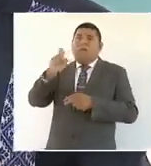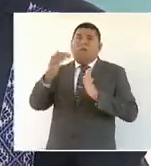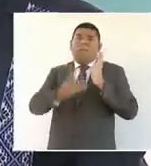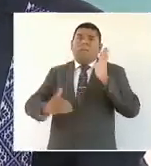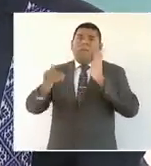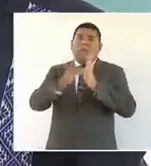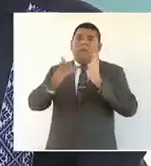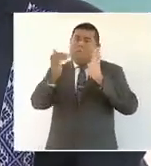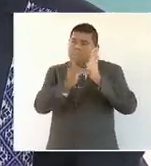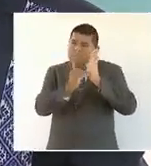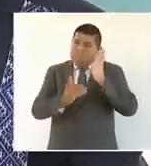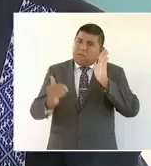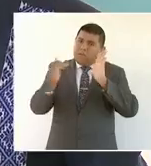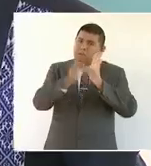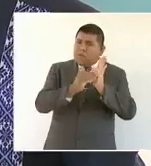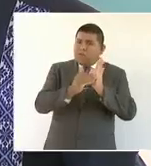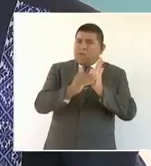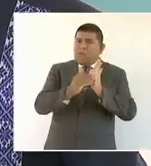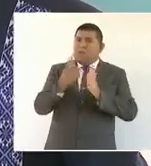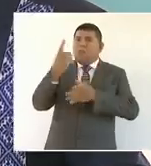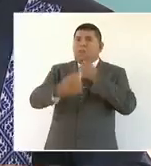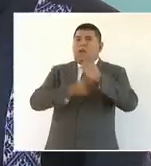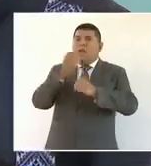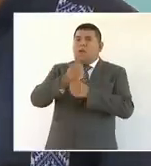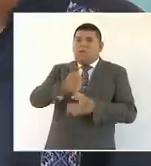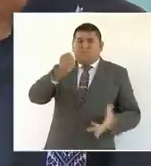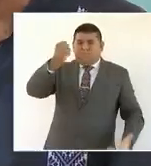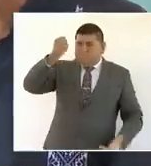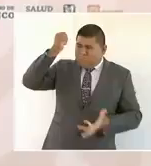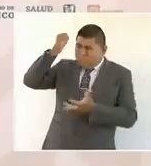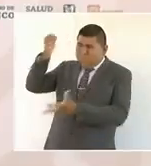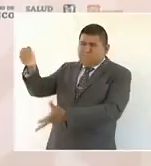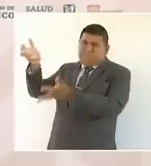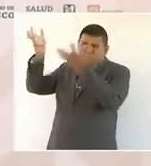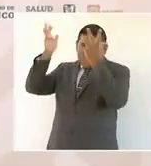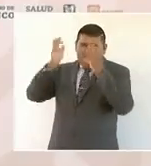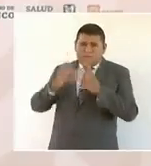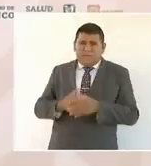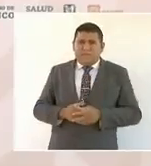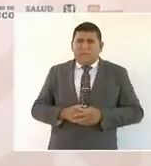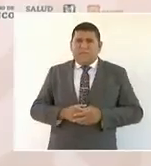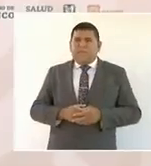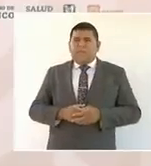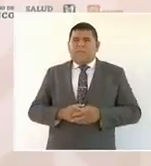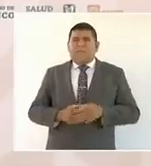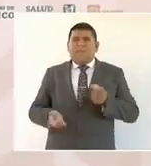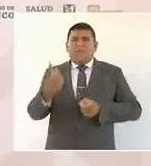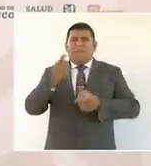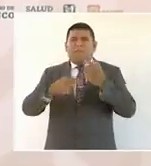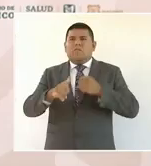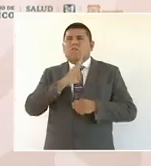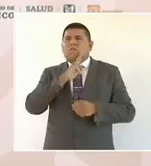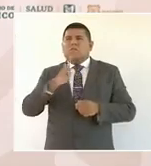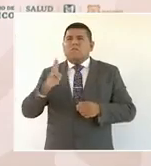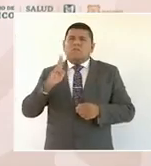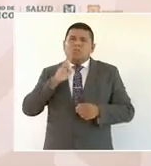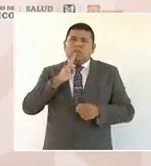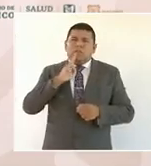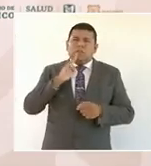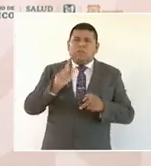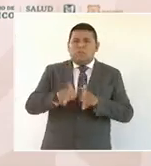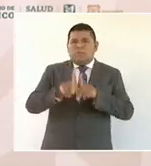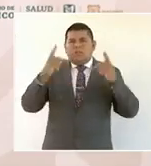100,000 millones de pesos al año. Estaban metidos hasta dueños de medios de comunicación